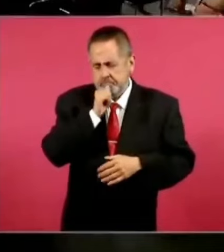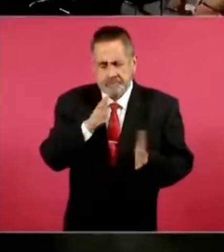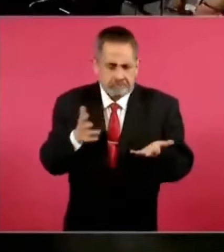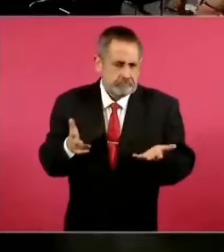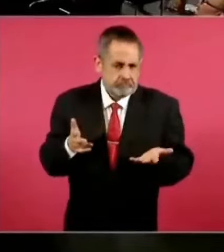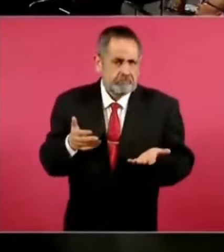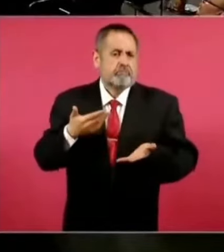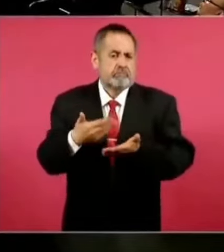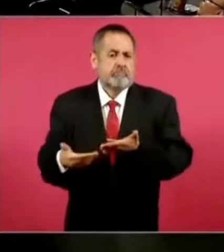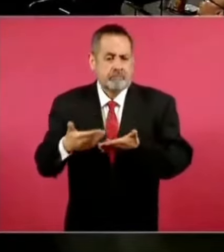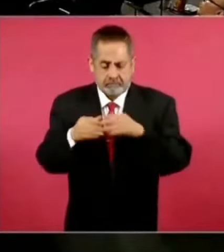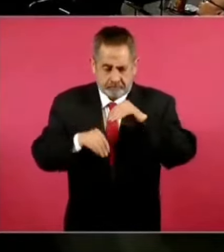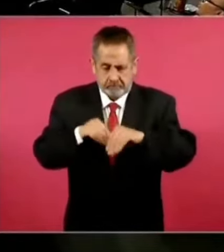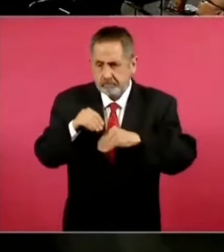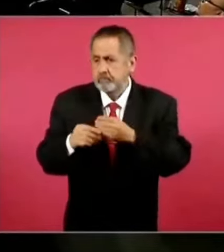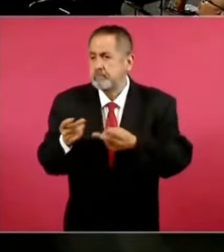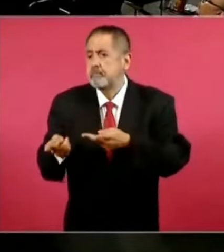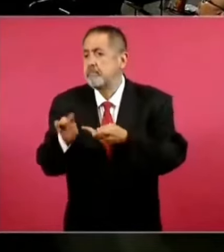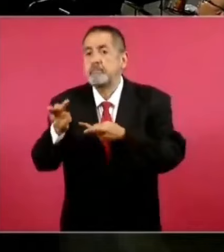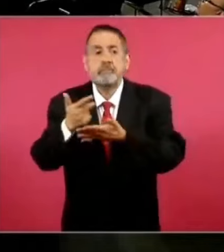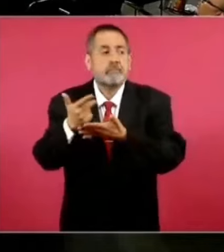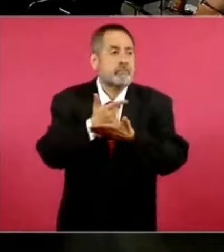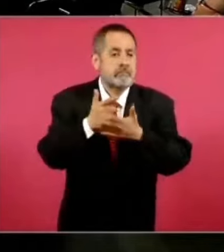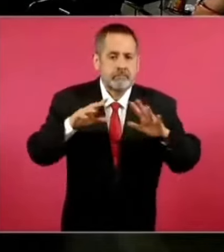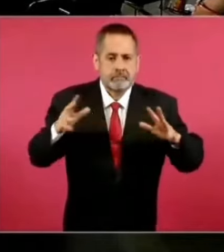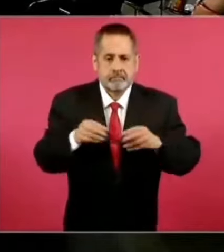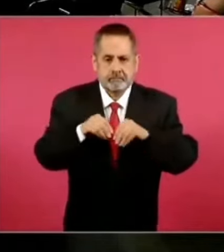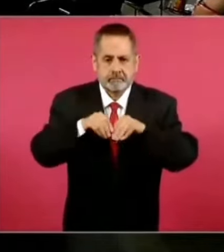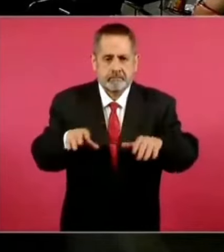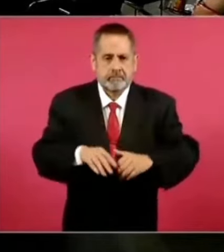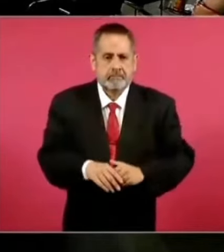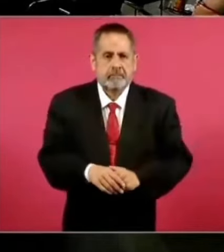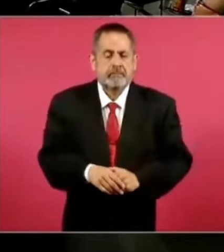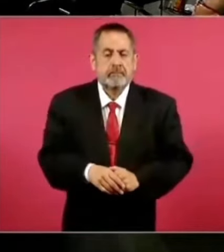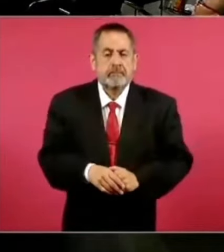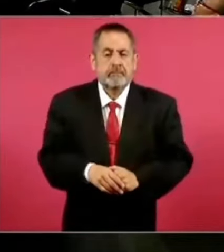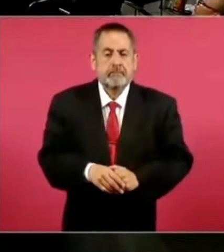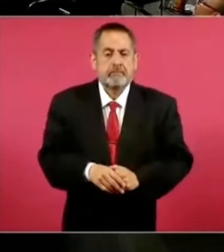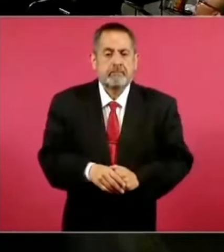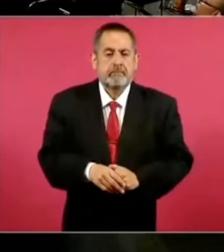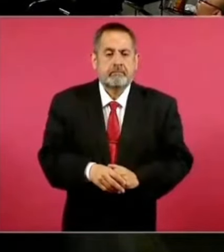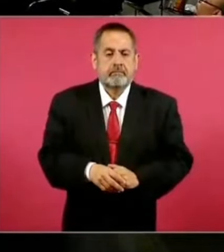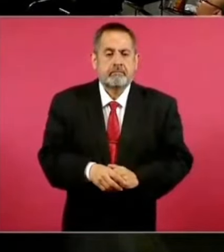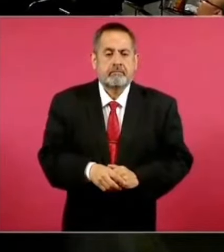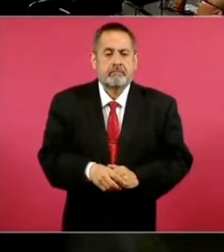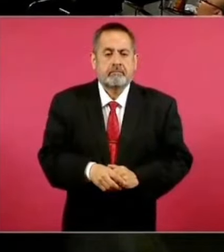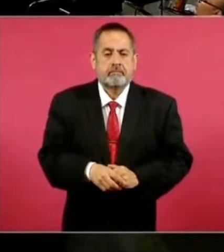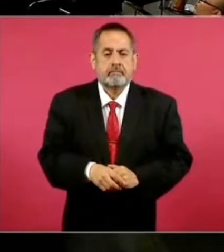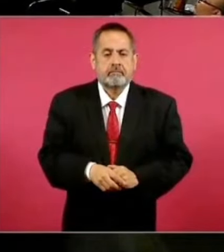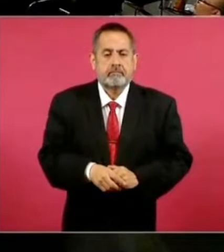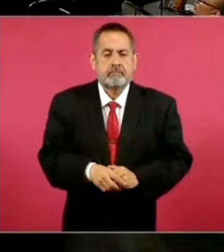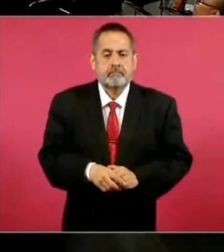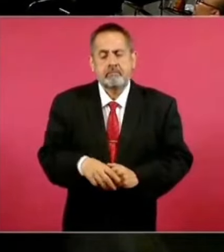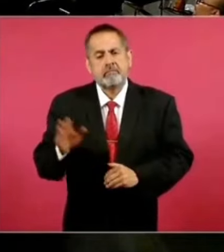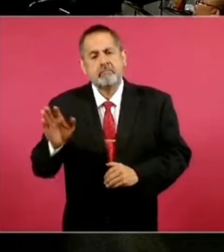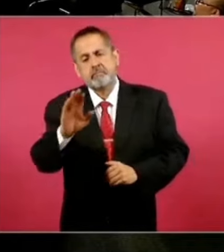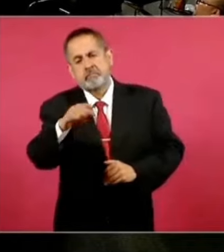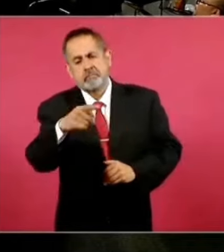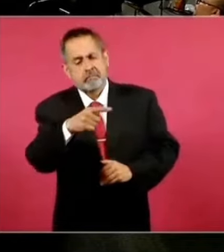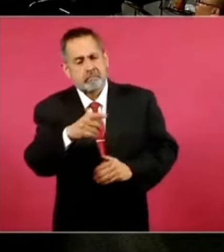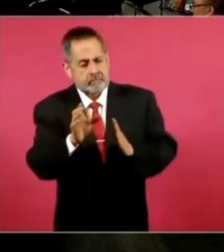que se está levantando la encuesta. ¿La coalición será de rango constitucional, presidente? ¿Mande?